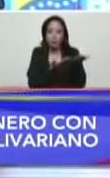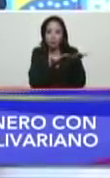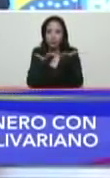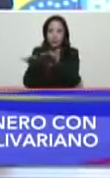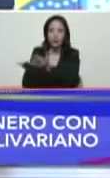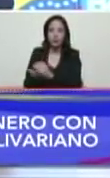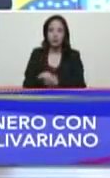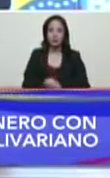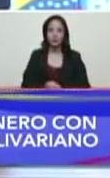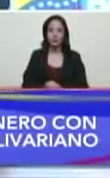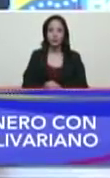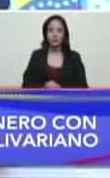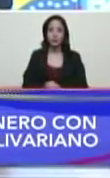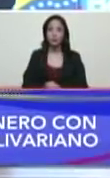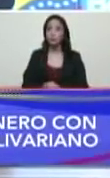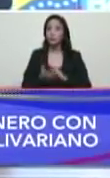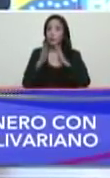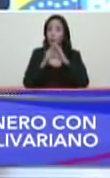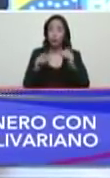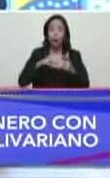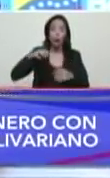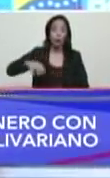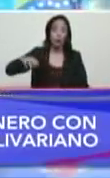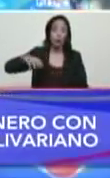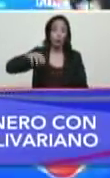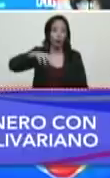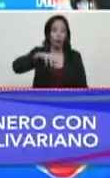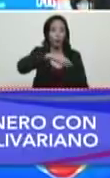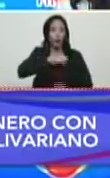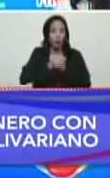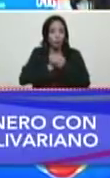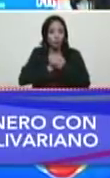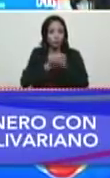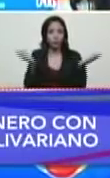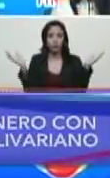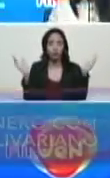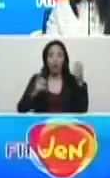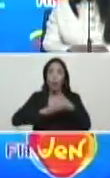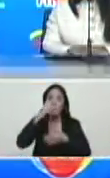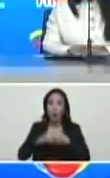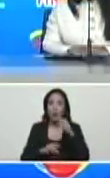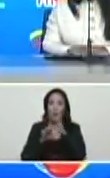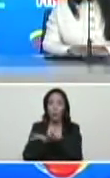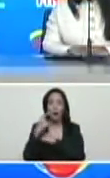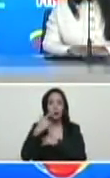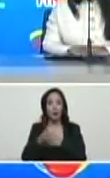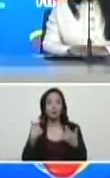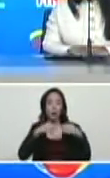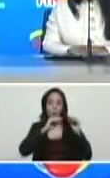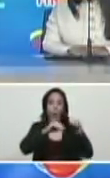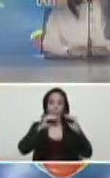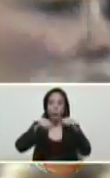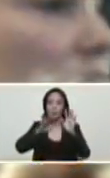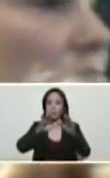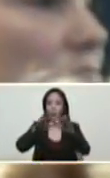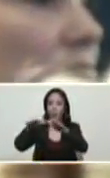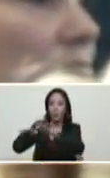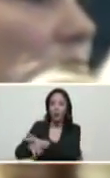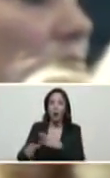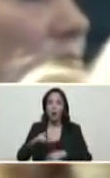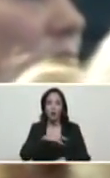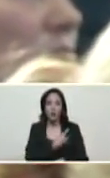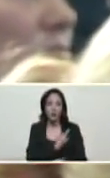Señora vicepresidenta, en todos los estados del país, llamar a los especialistas, llamar a las